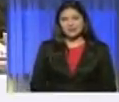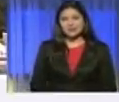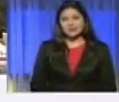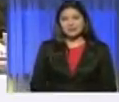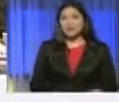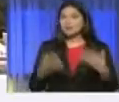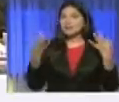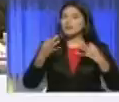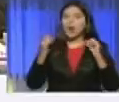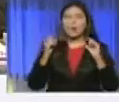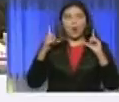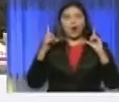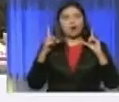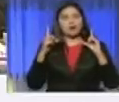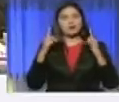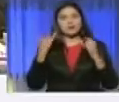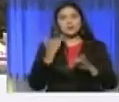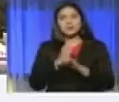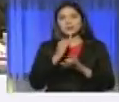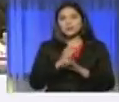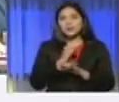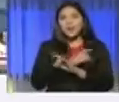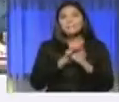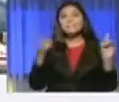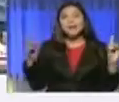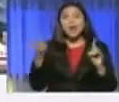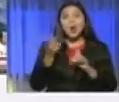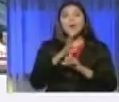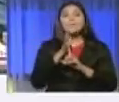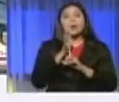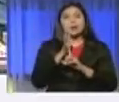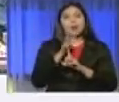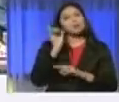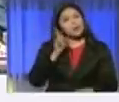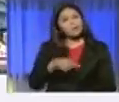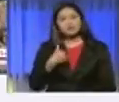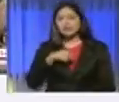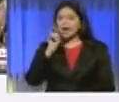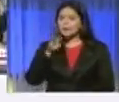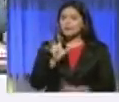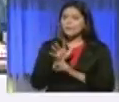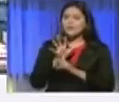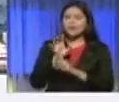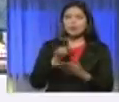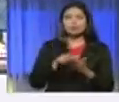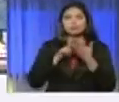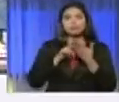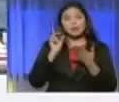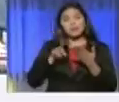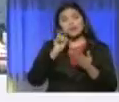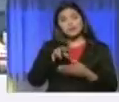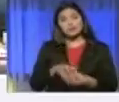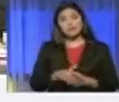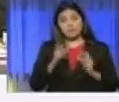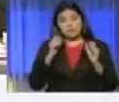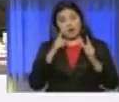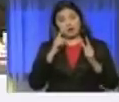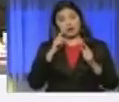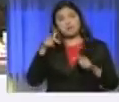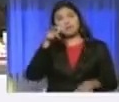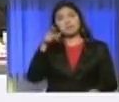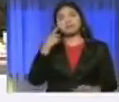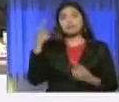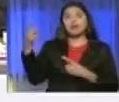maravilla las redes sociales. Y por Periscope también, yo estaba viendo el Periscope aquí también. Impresionante, ahí están las cámaras,